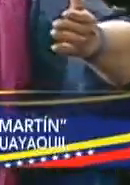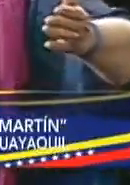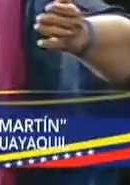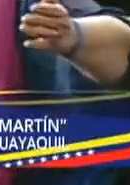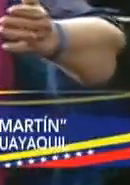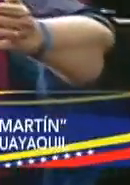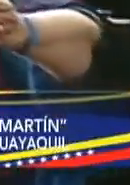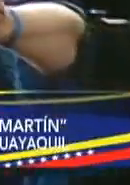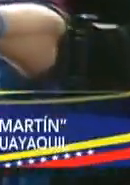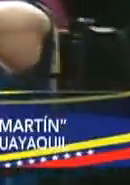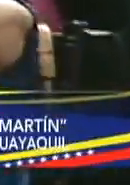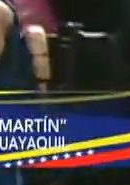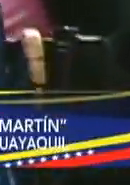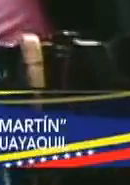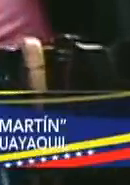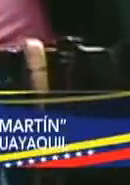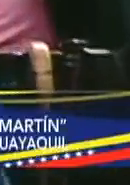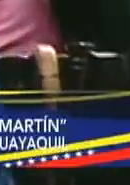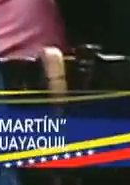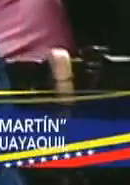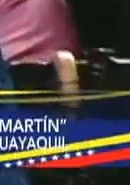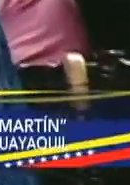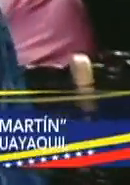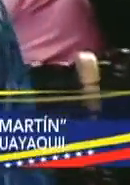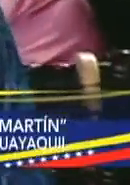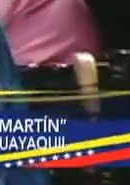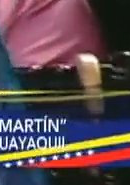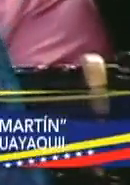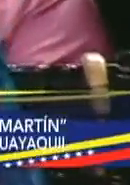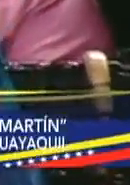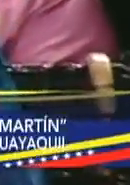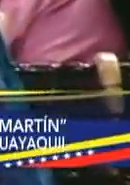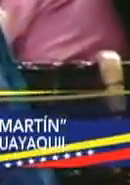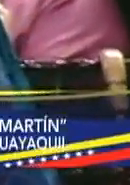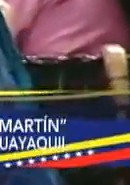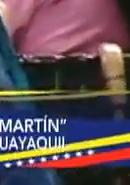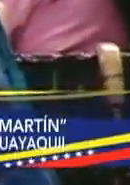llama pues lo merece, Bolívar.